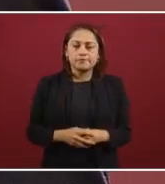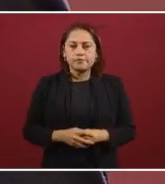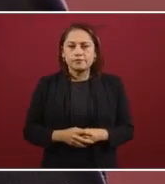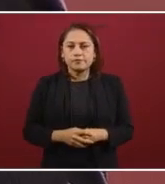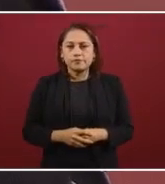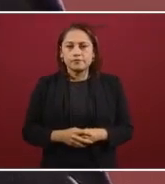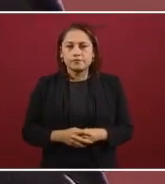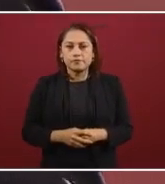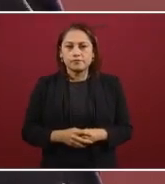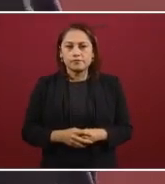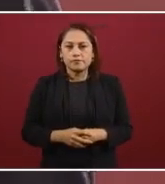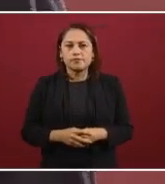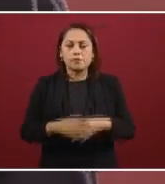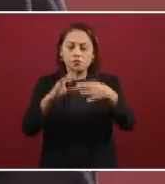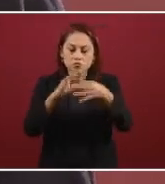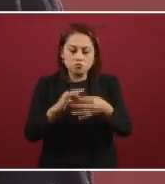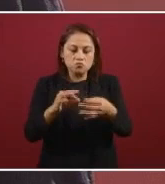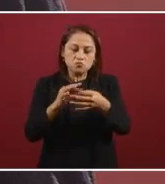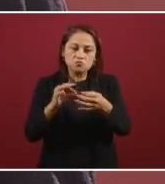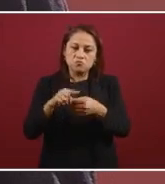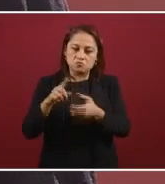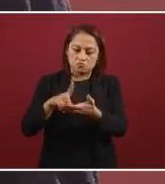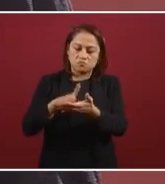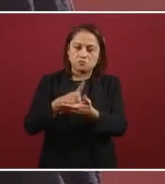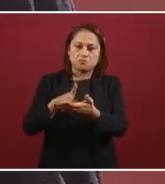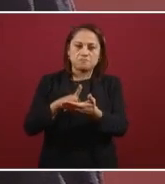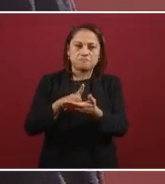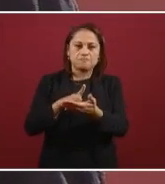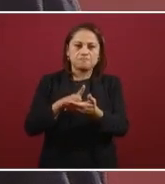que causa